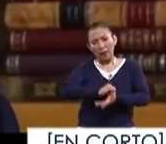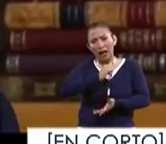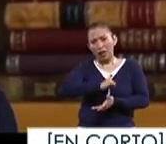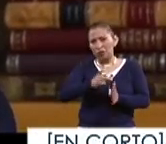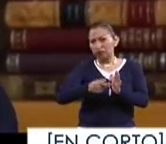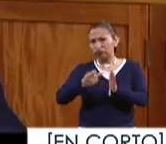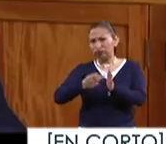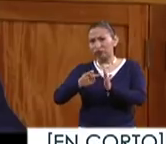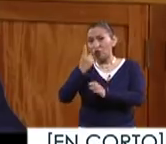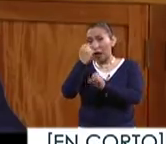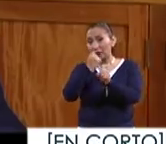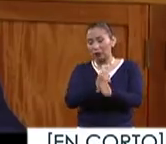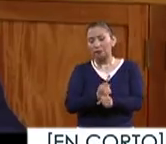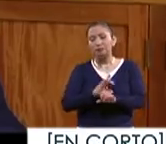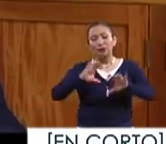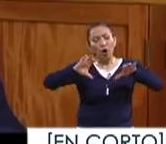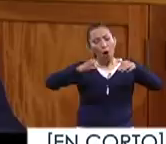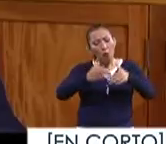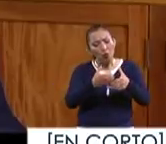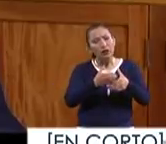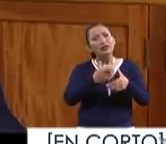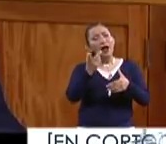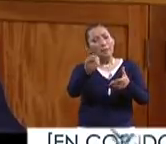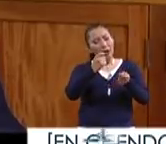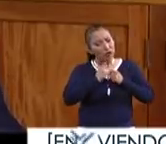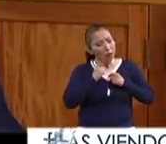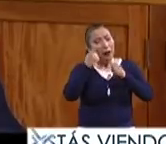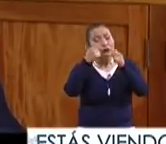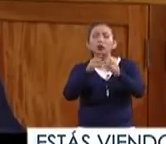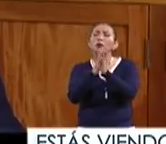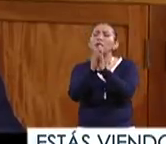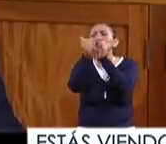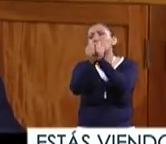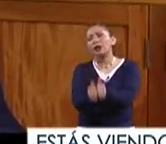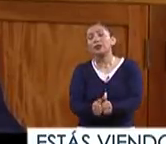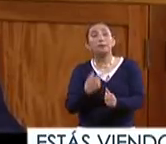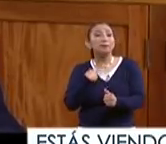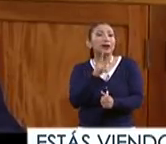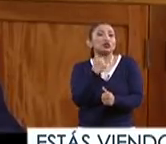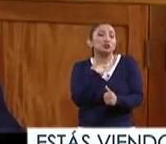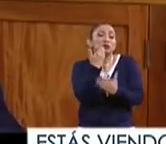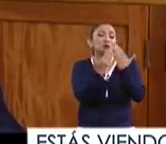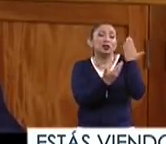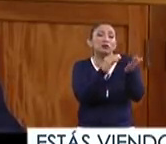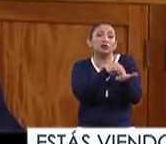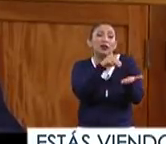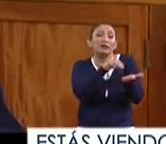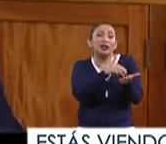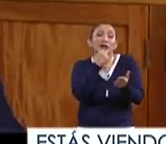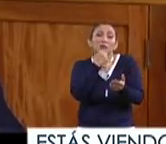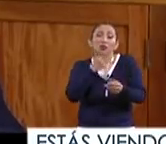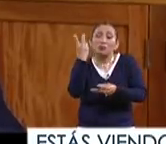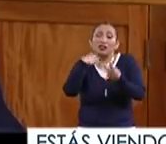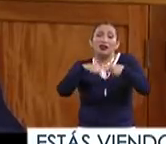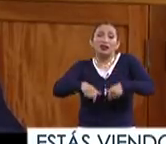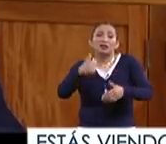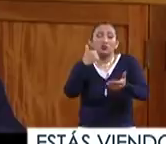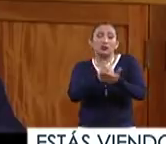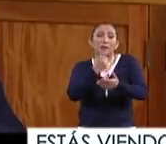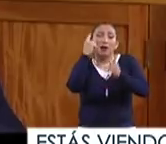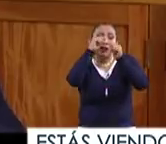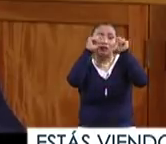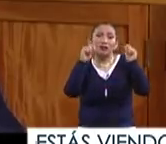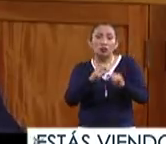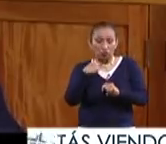año. La comunidad me ofreció todo para que yo me quedara, pero yo era un pasante. Tenía que venir a recibirme.